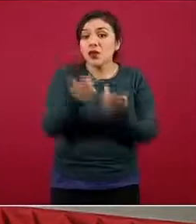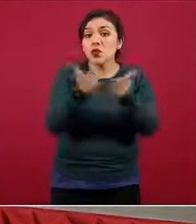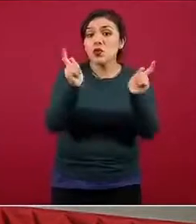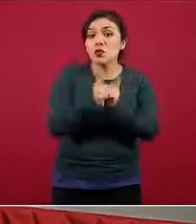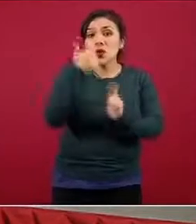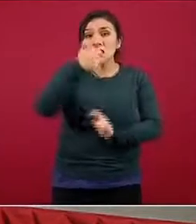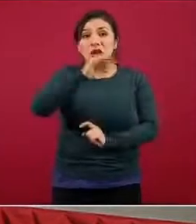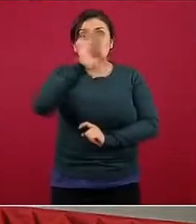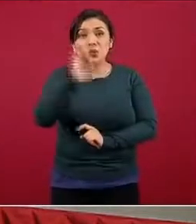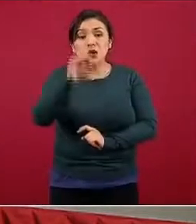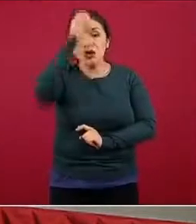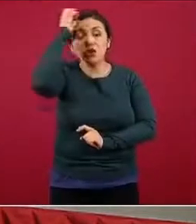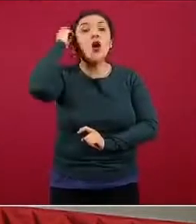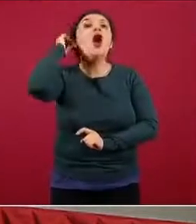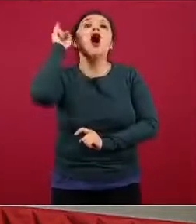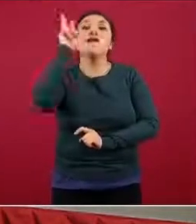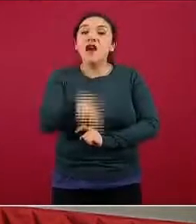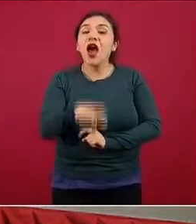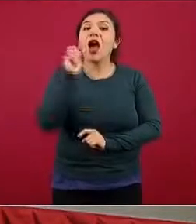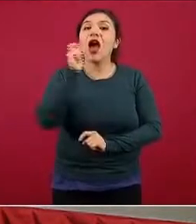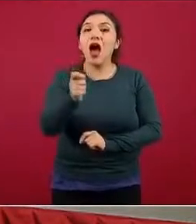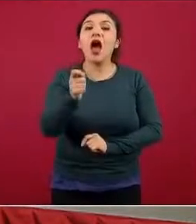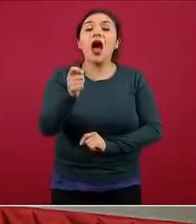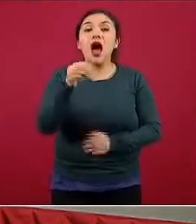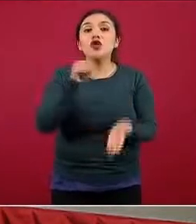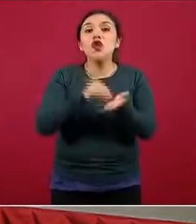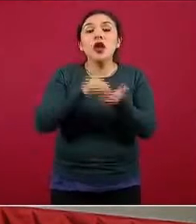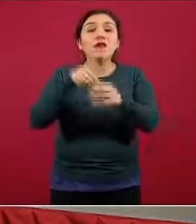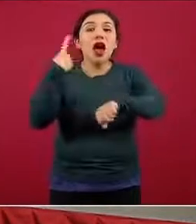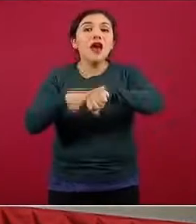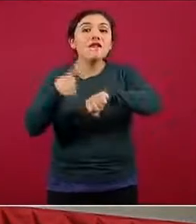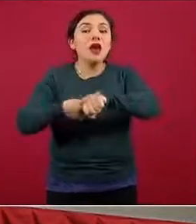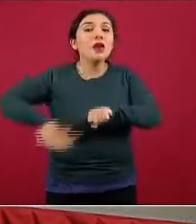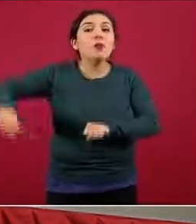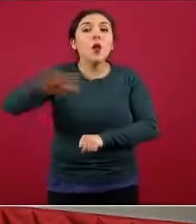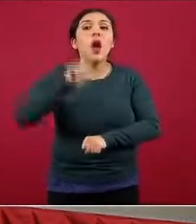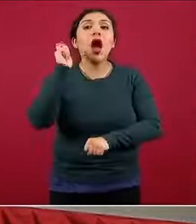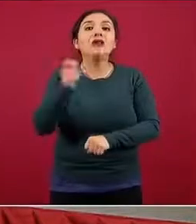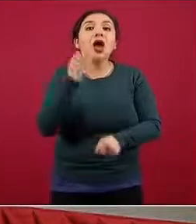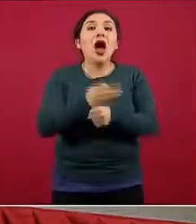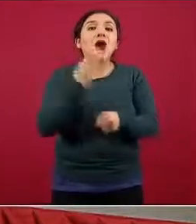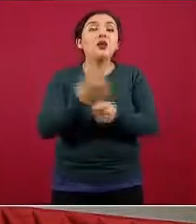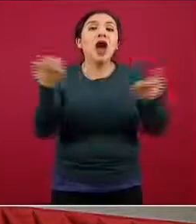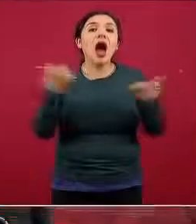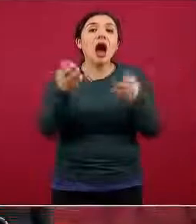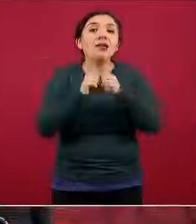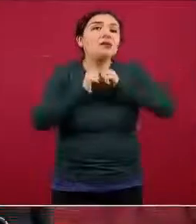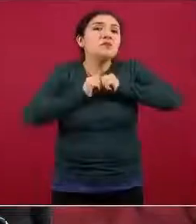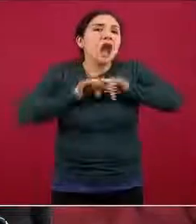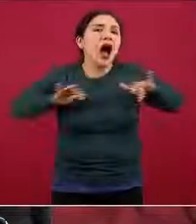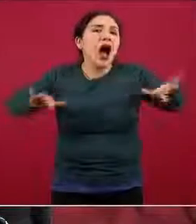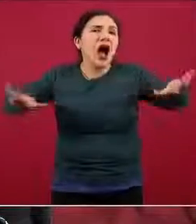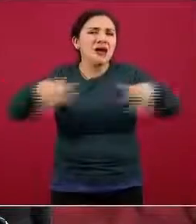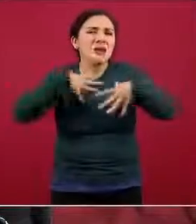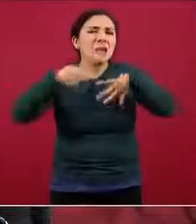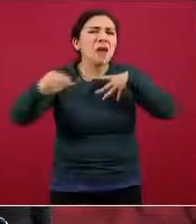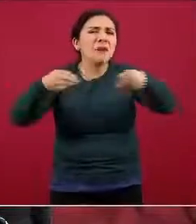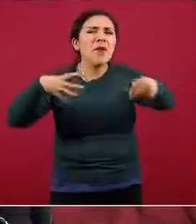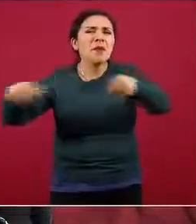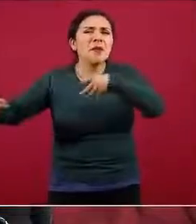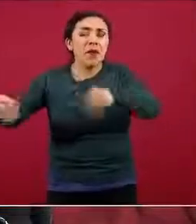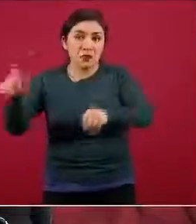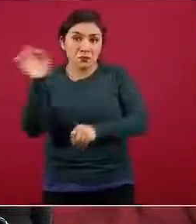del 6% es realmente los casos activos son los que están poniendo en riesgo la transmisión. Entonces, conforme